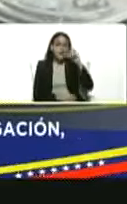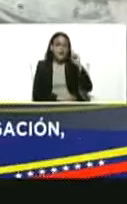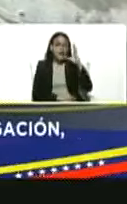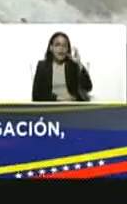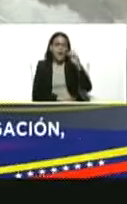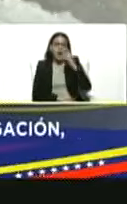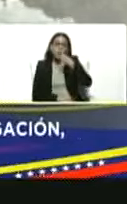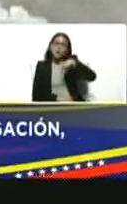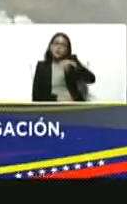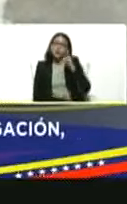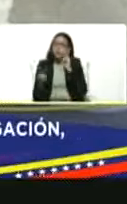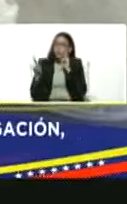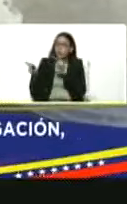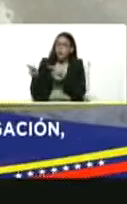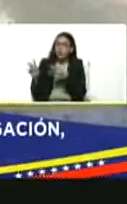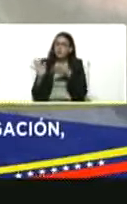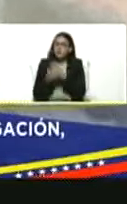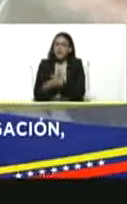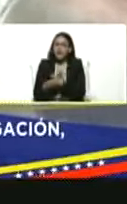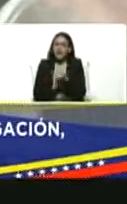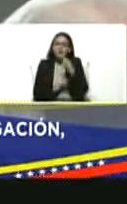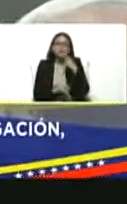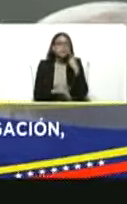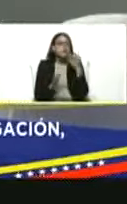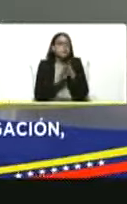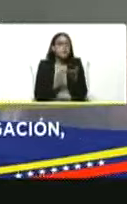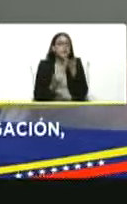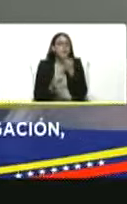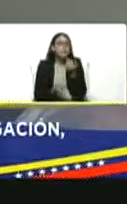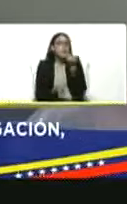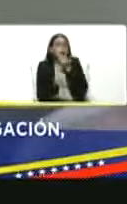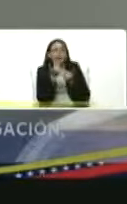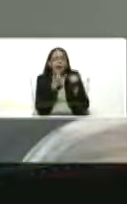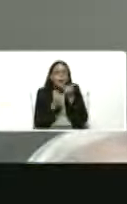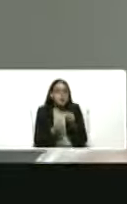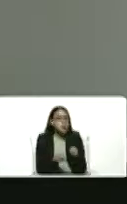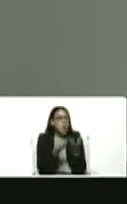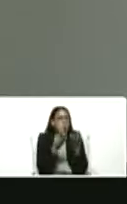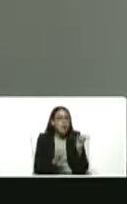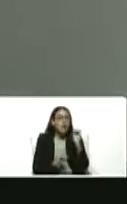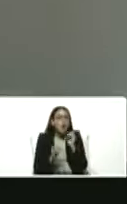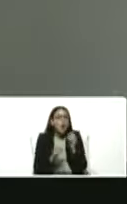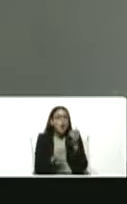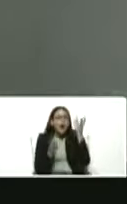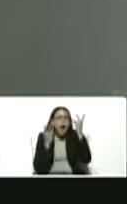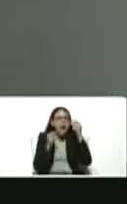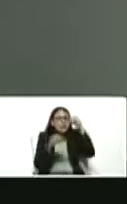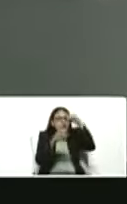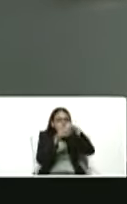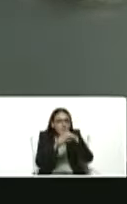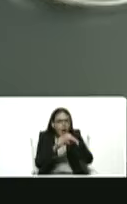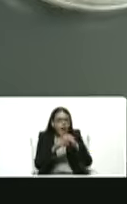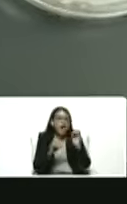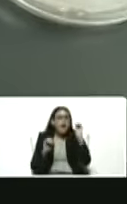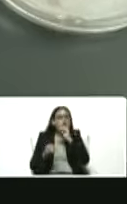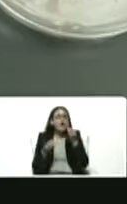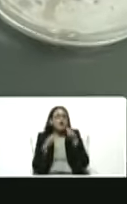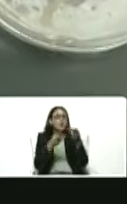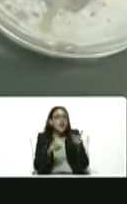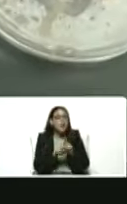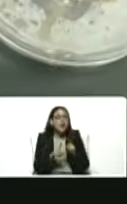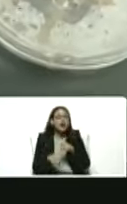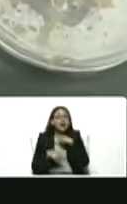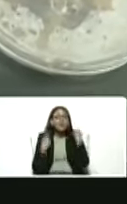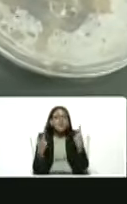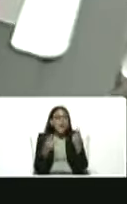para darle paso a lo que son las, para verificar las enfermedades e insectos que causan daño al cultivo